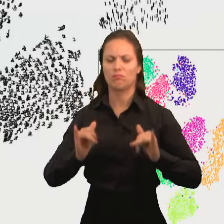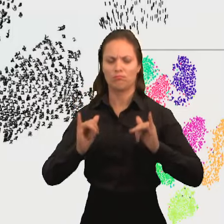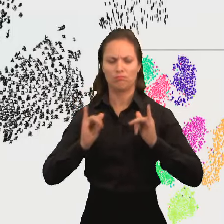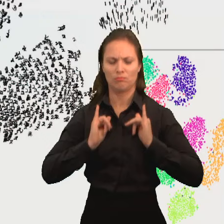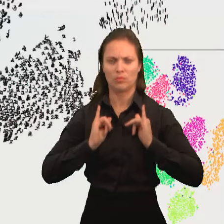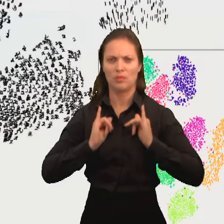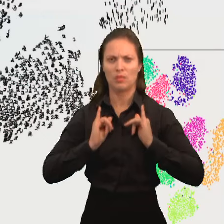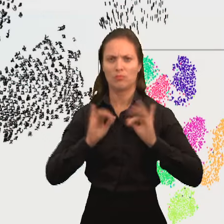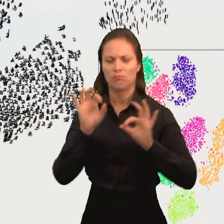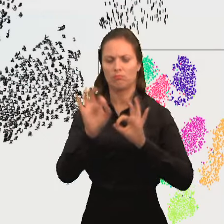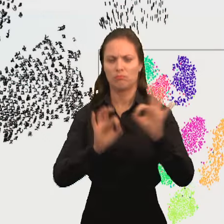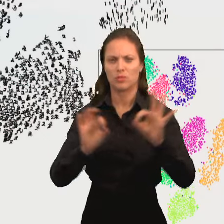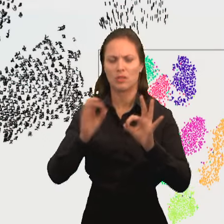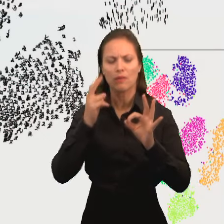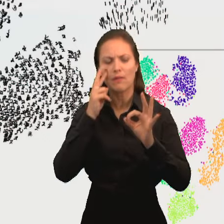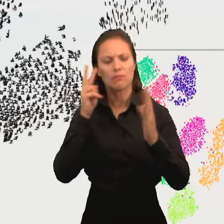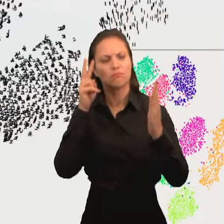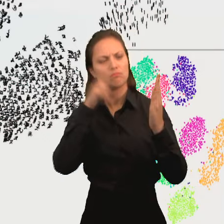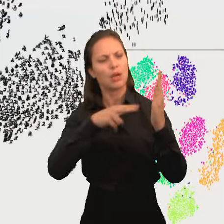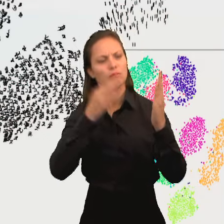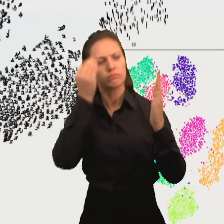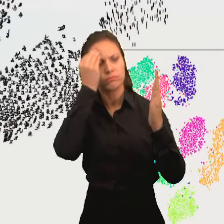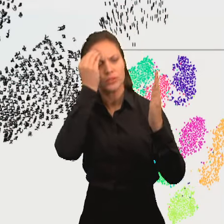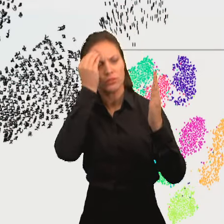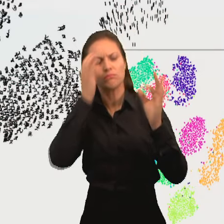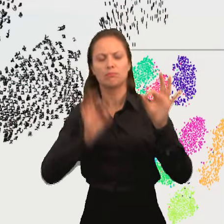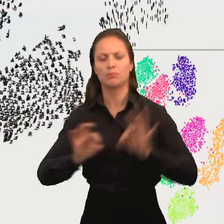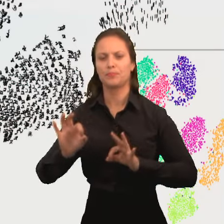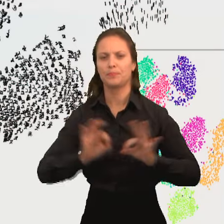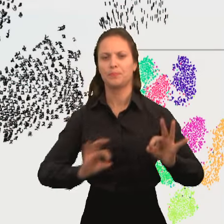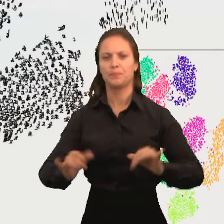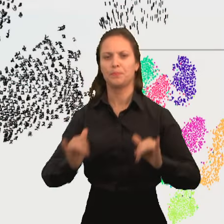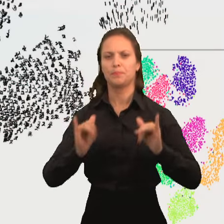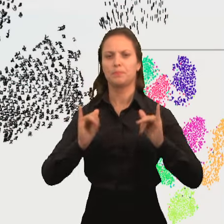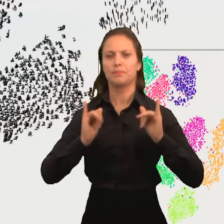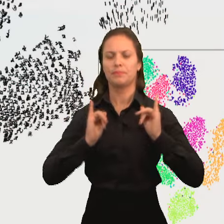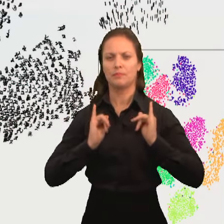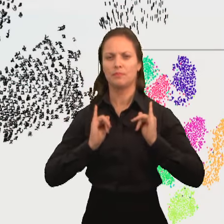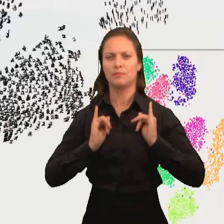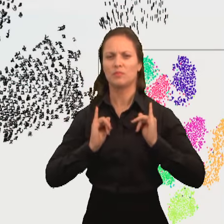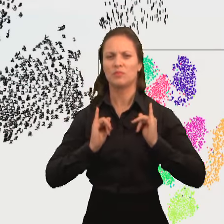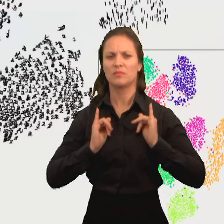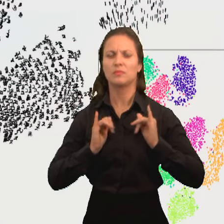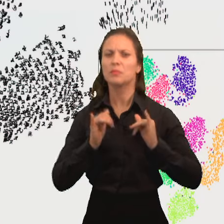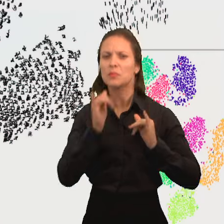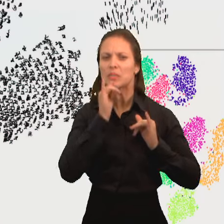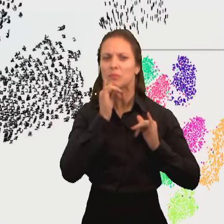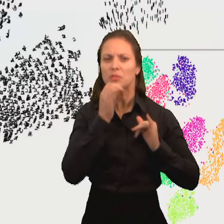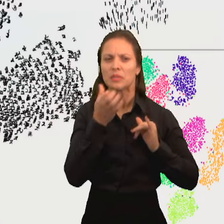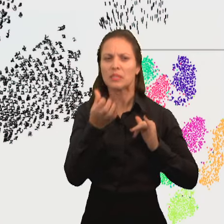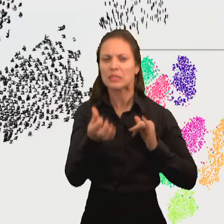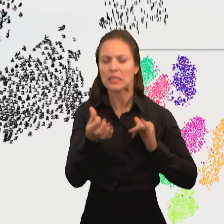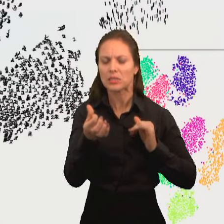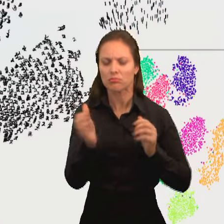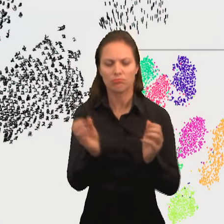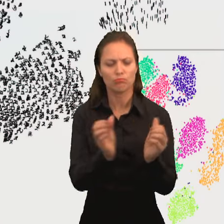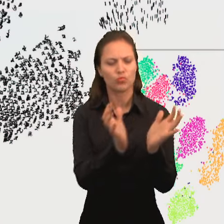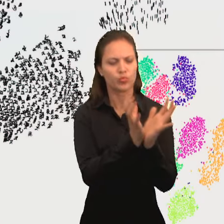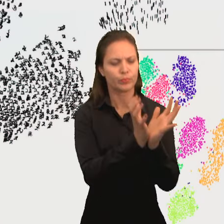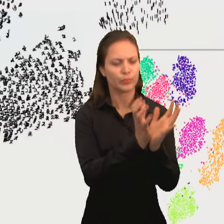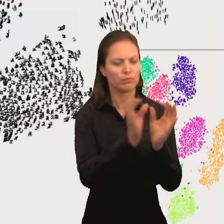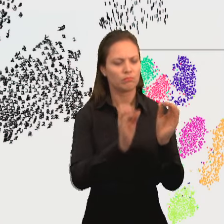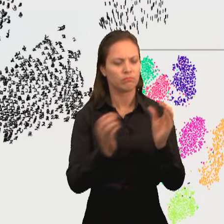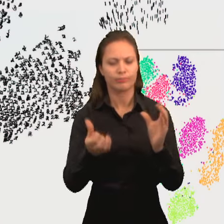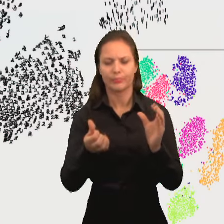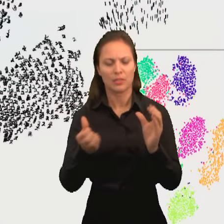aprende a organizar estos dígitos y reconocer patrones. Por ejemplo, representan el 6 todo junto, los 4, los 9